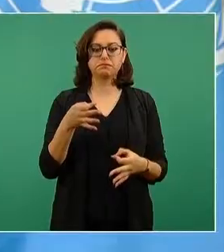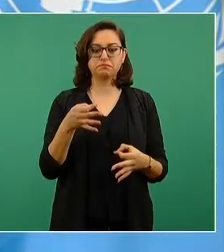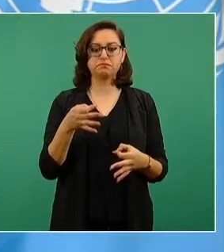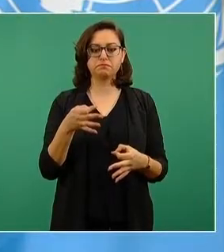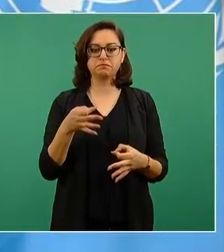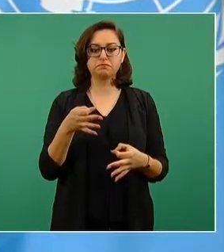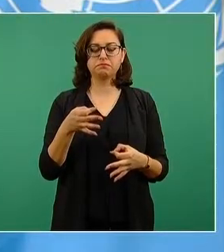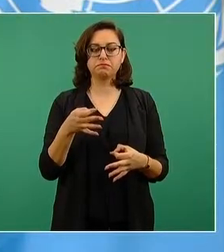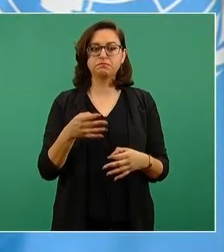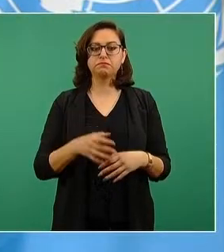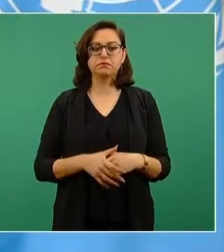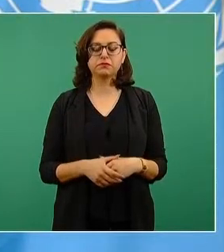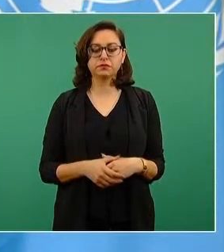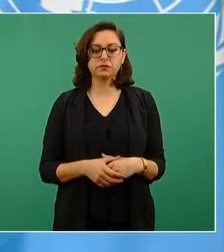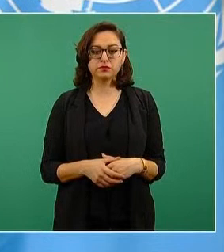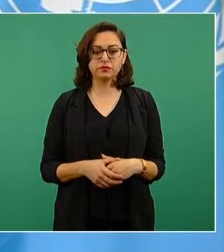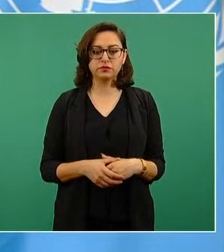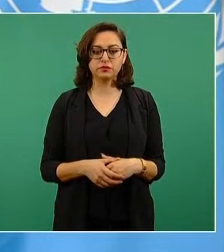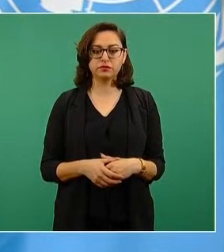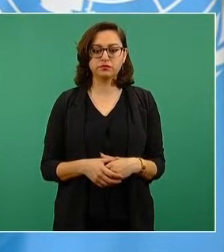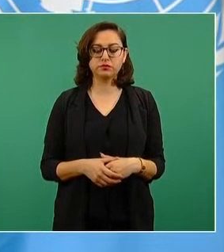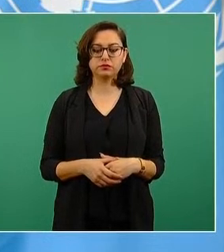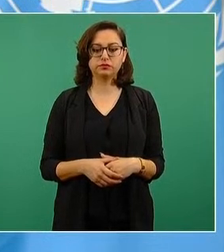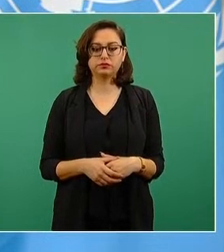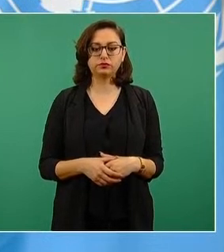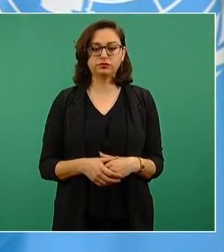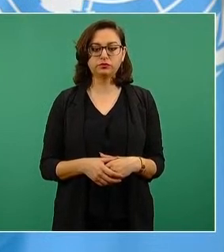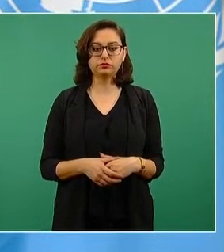y no habrá